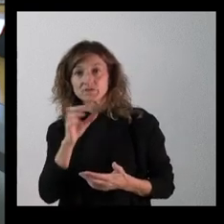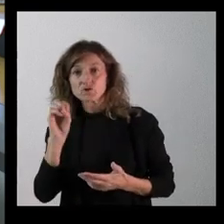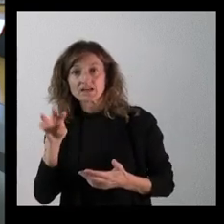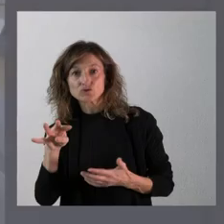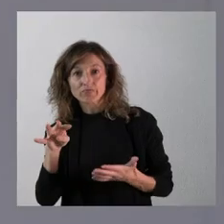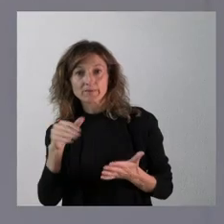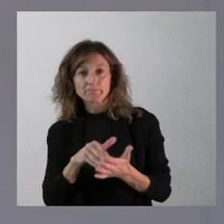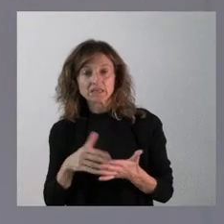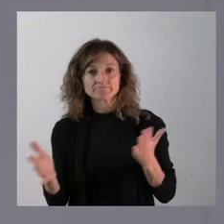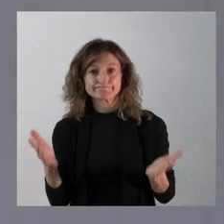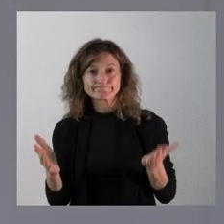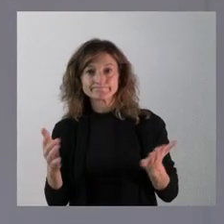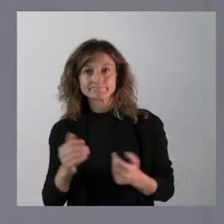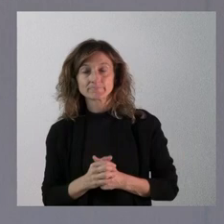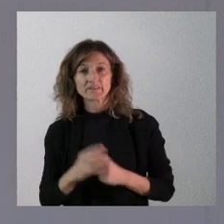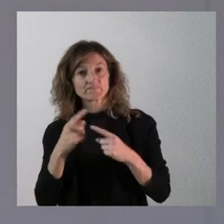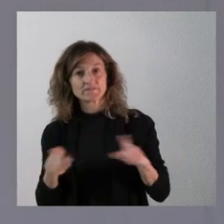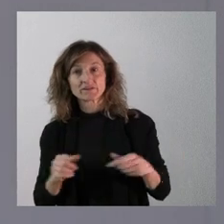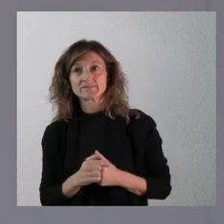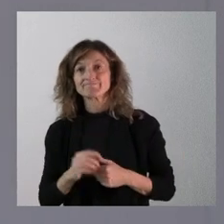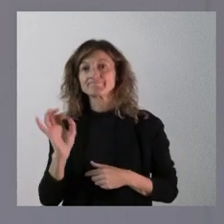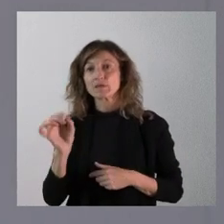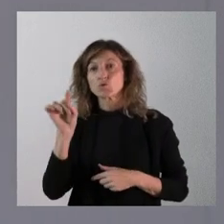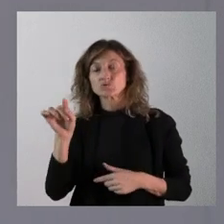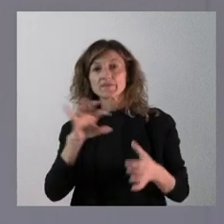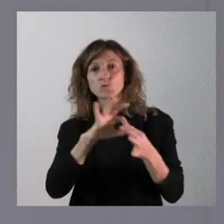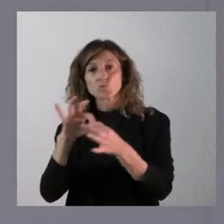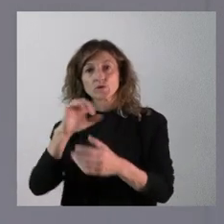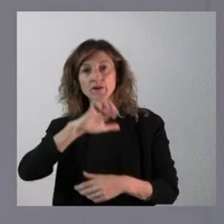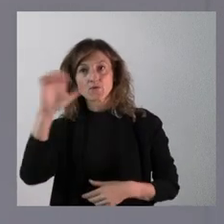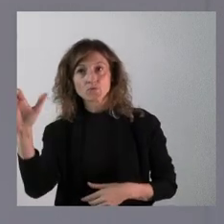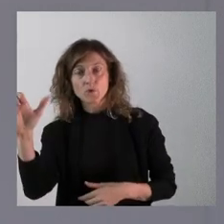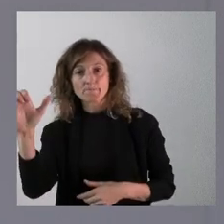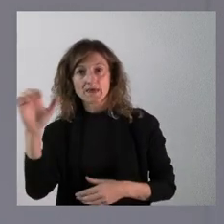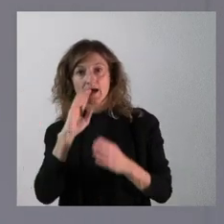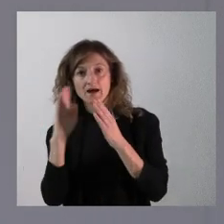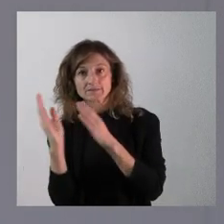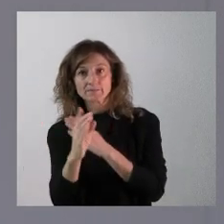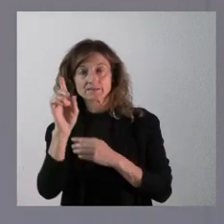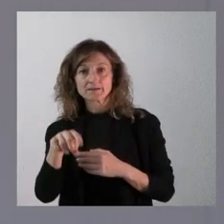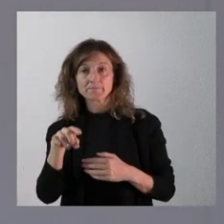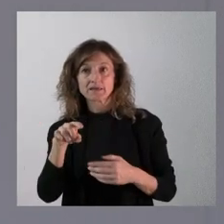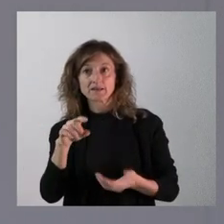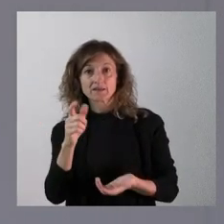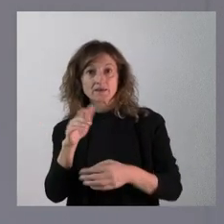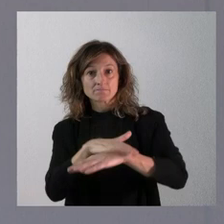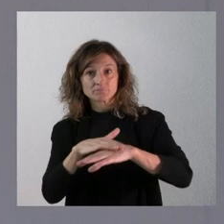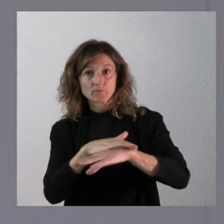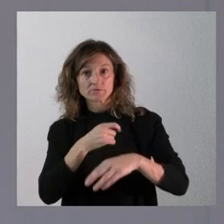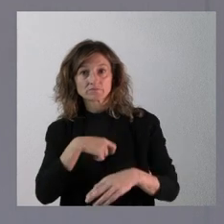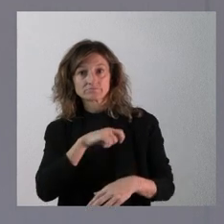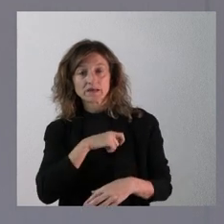efectivamente como estoy en índice a través de la Unión Europea y lógicamente a través del Estado miembro que es el que tiene esta